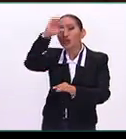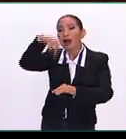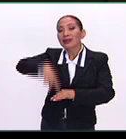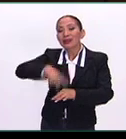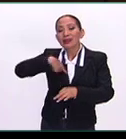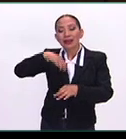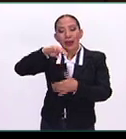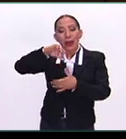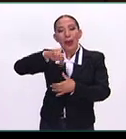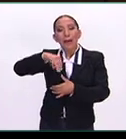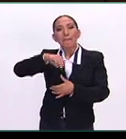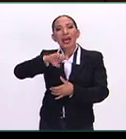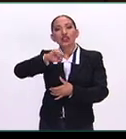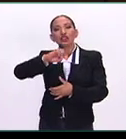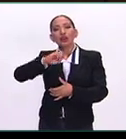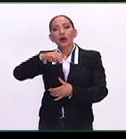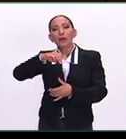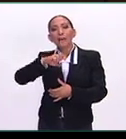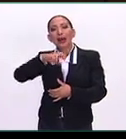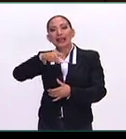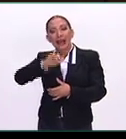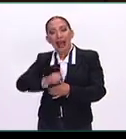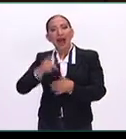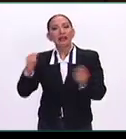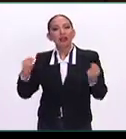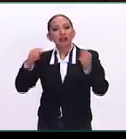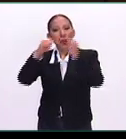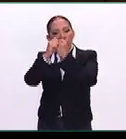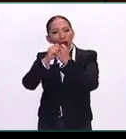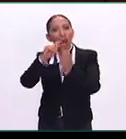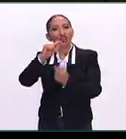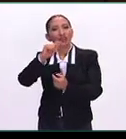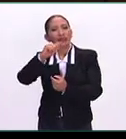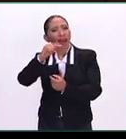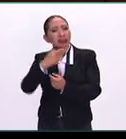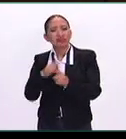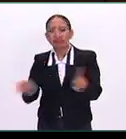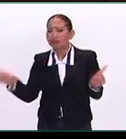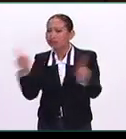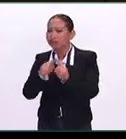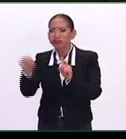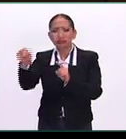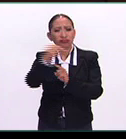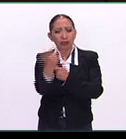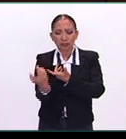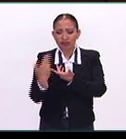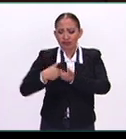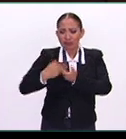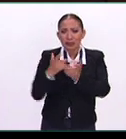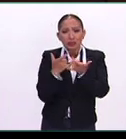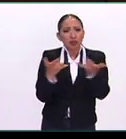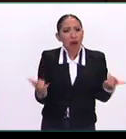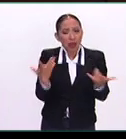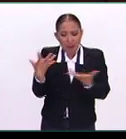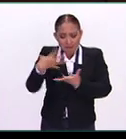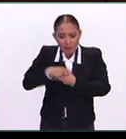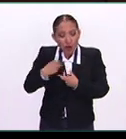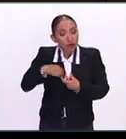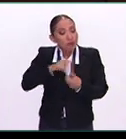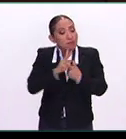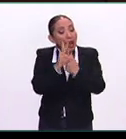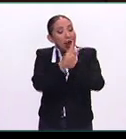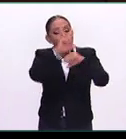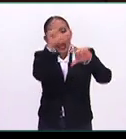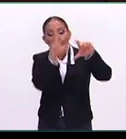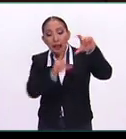de Mesoamérica, desde los olmecas, los teotihuacanos, los toltecas. Es verdad, esos somos. Un país